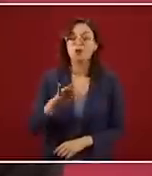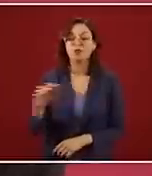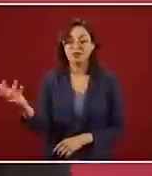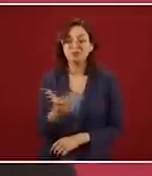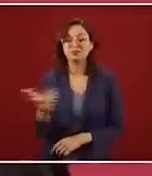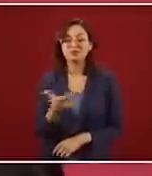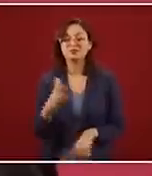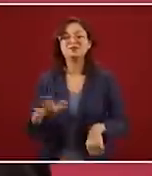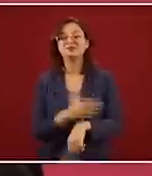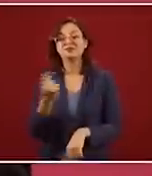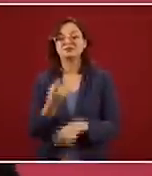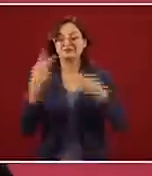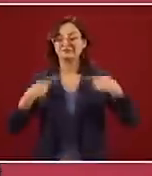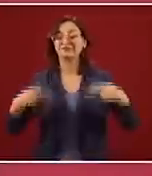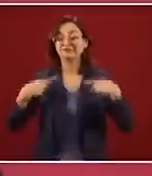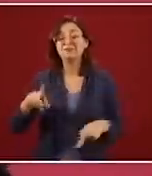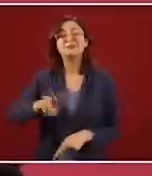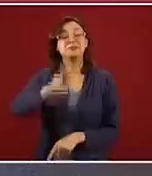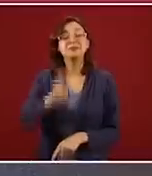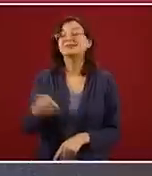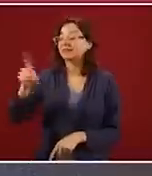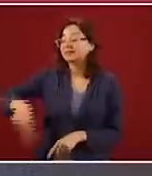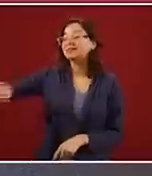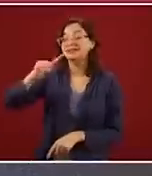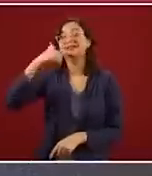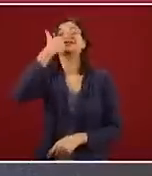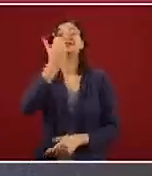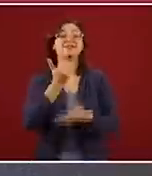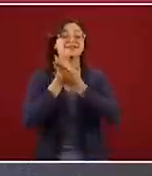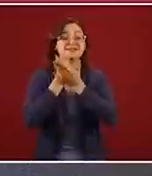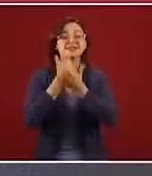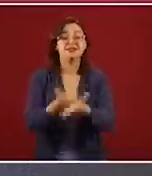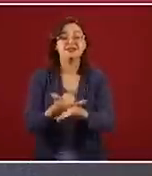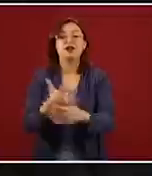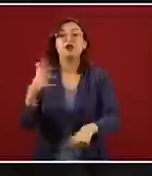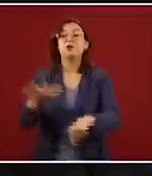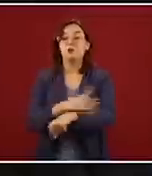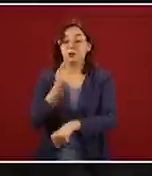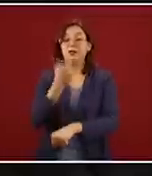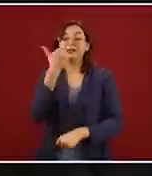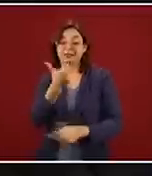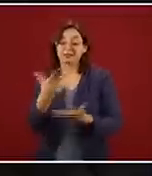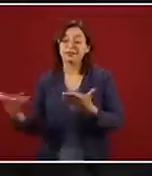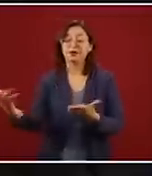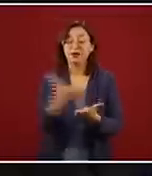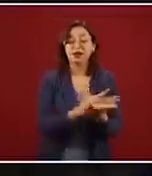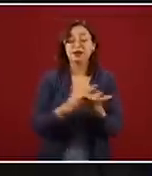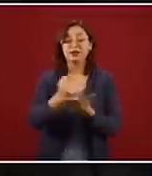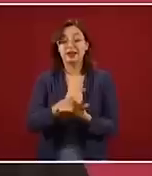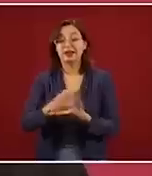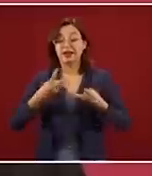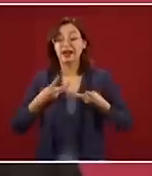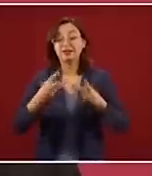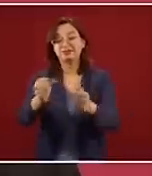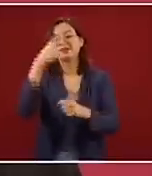está dispuesta a ayudar, porque lo que vamos a obtener va a ser para